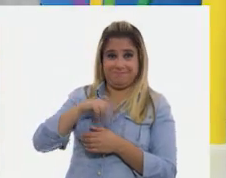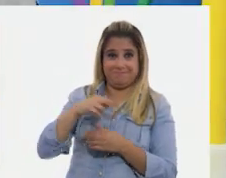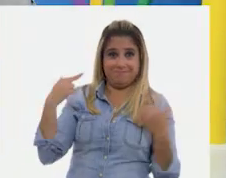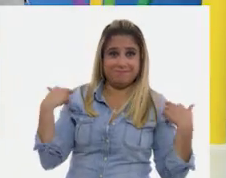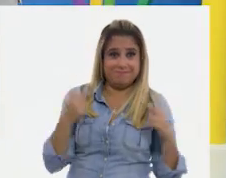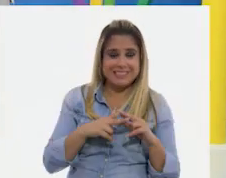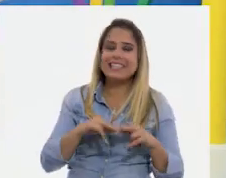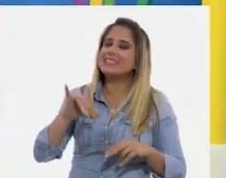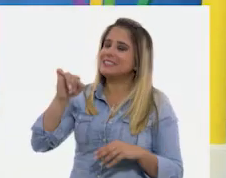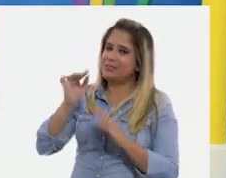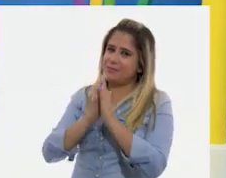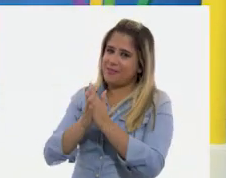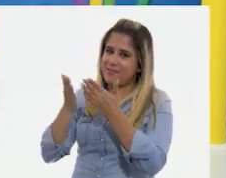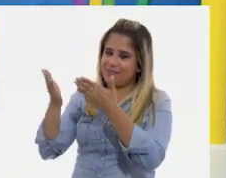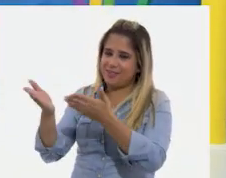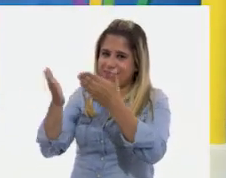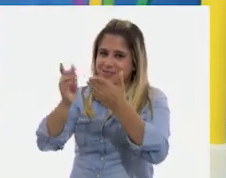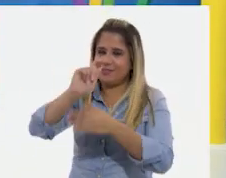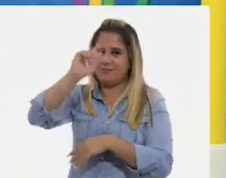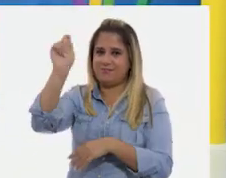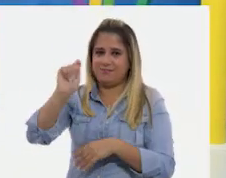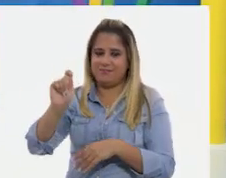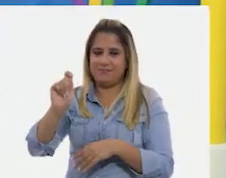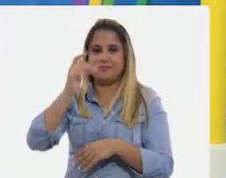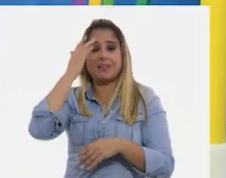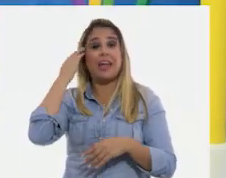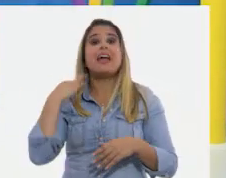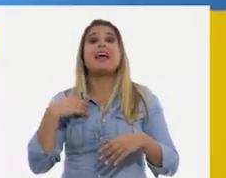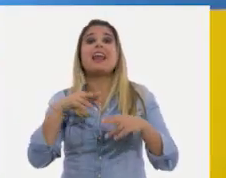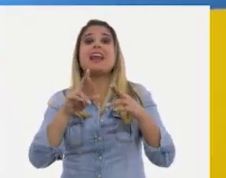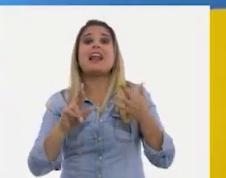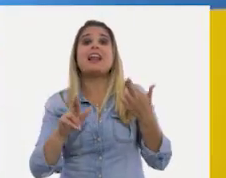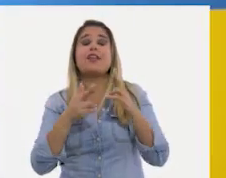Carlos. Muy bien. Religión o creencias.